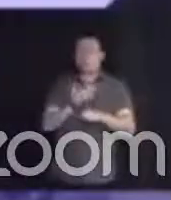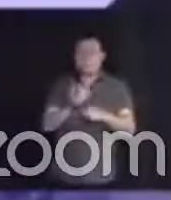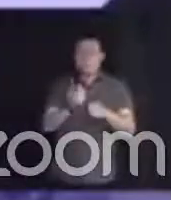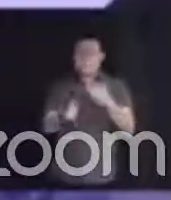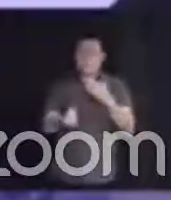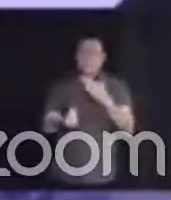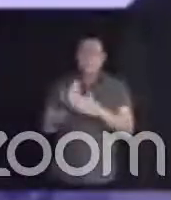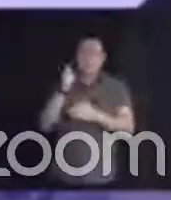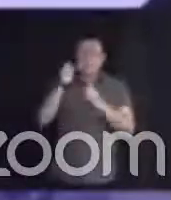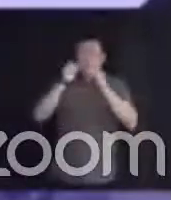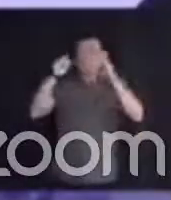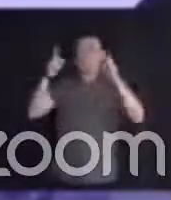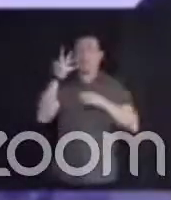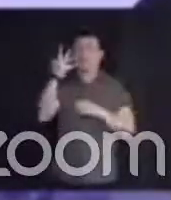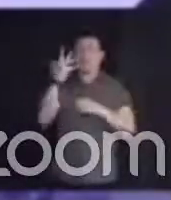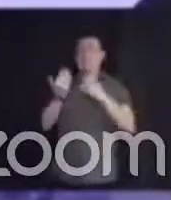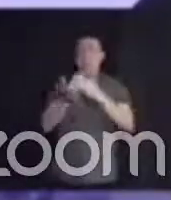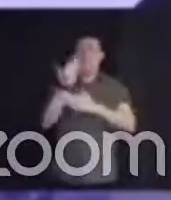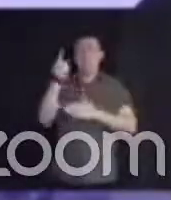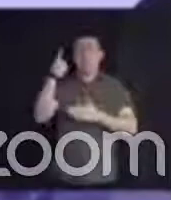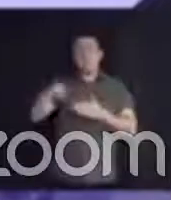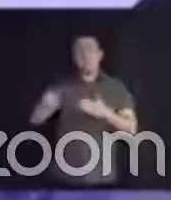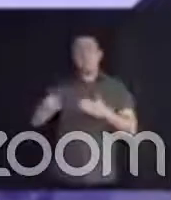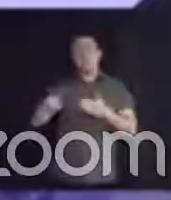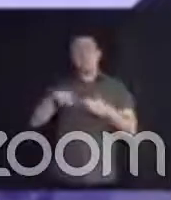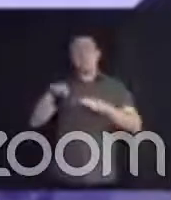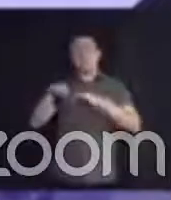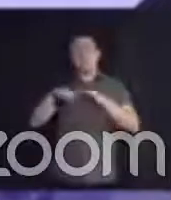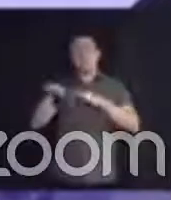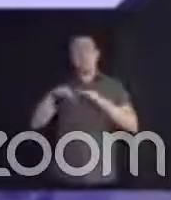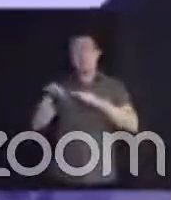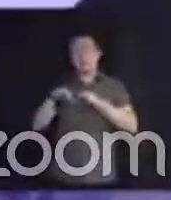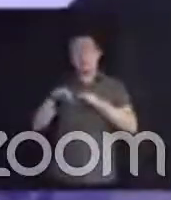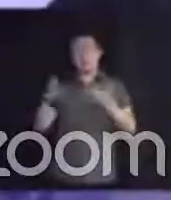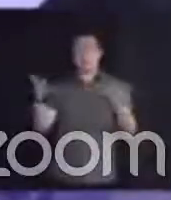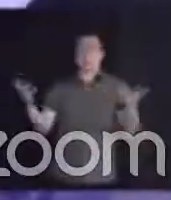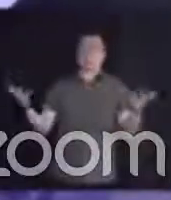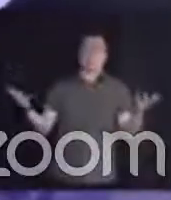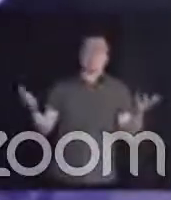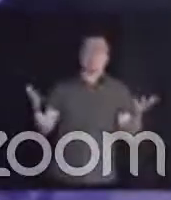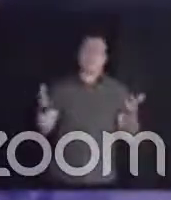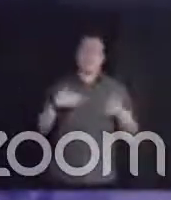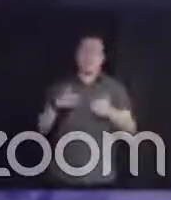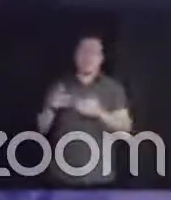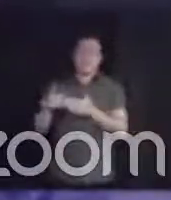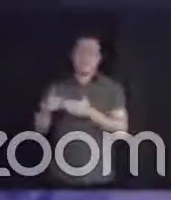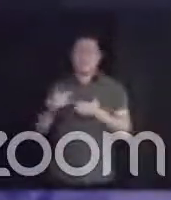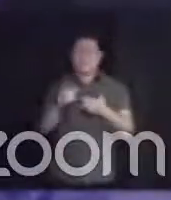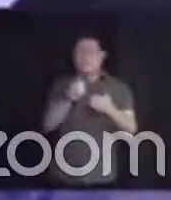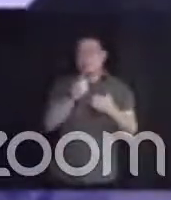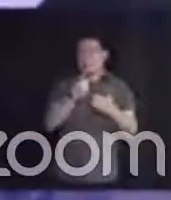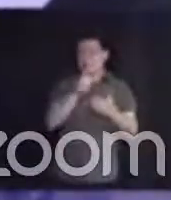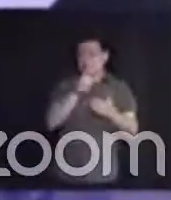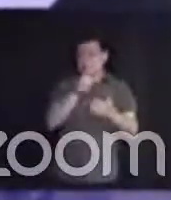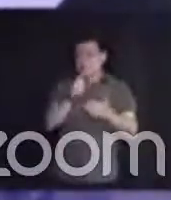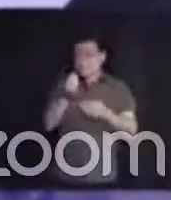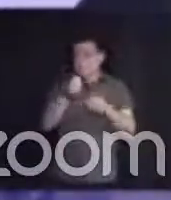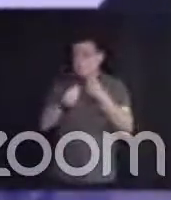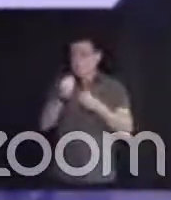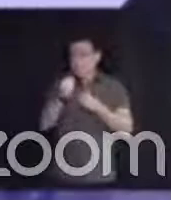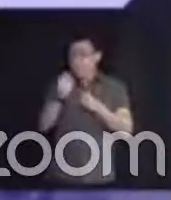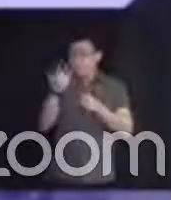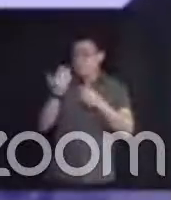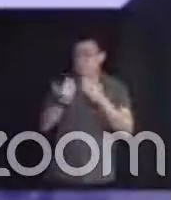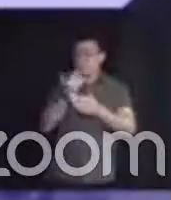las 5 de la mañana para irme a trabajar. Entonces, no tienes ganas como de meterte a la cocina y hacer desayuno. Lo que quieres